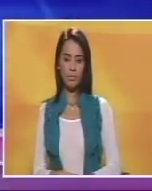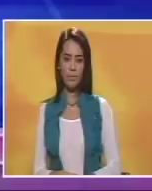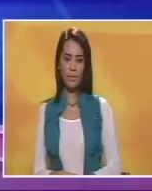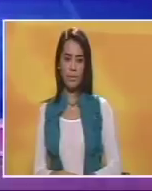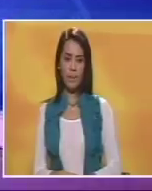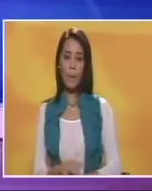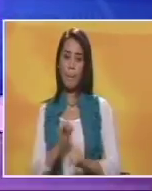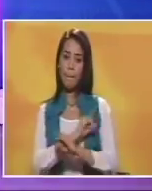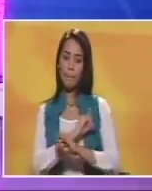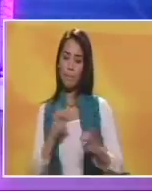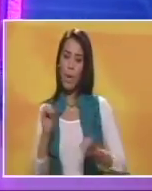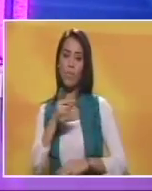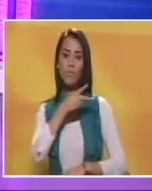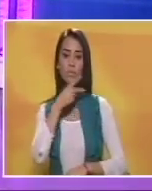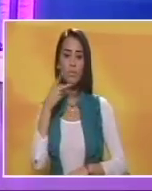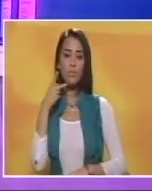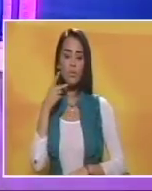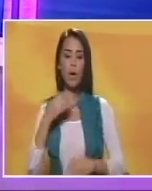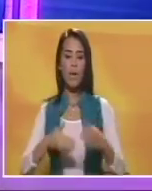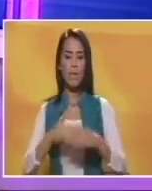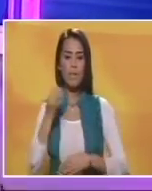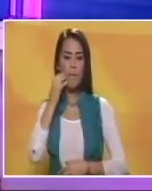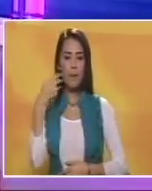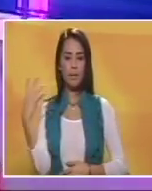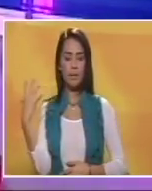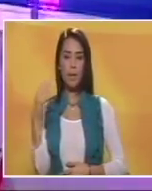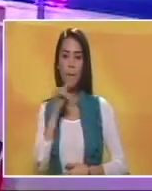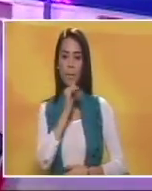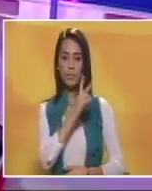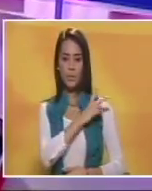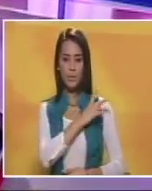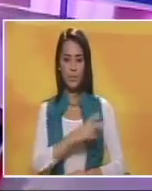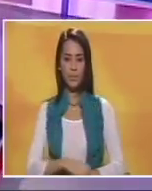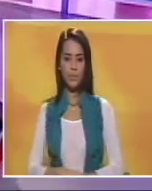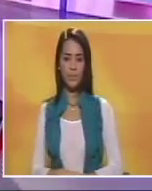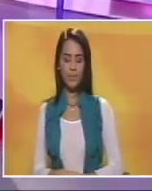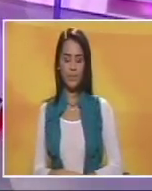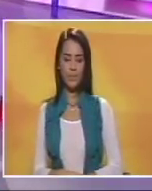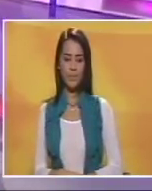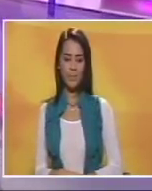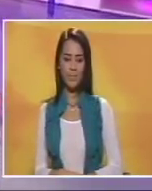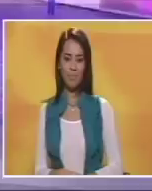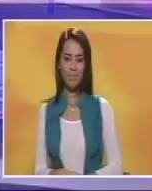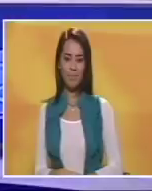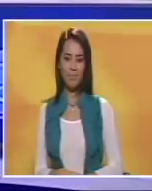Así llegamos al final. Soy Carelis Cuadros y los espero en una próxima emisión de Estrenos y Estrellas por su noticiero Venevisión.